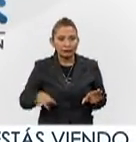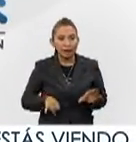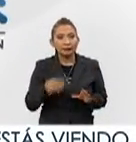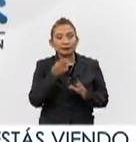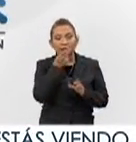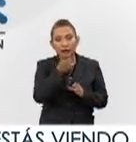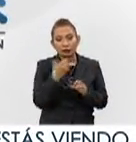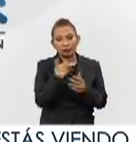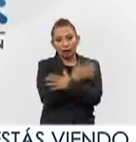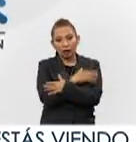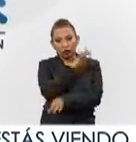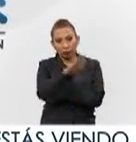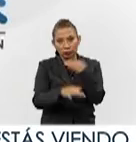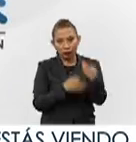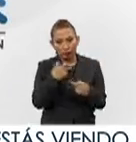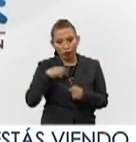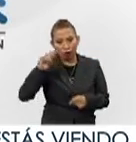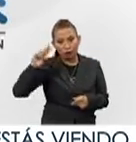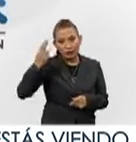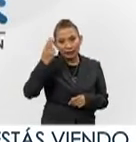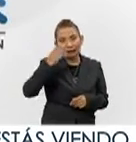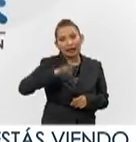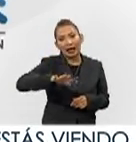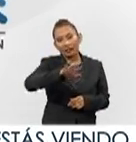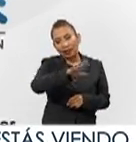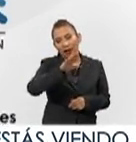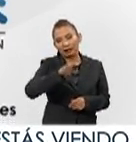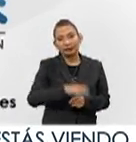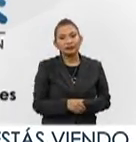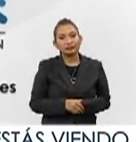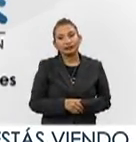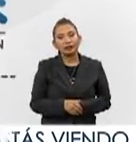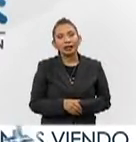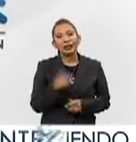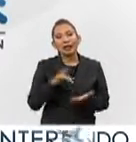nos comentas. Un fuerte abrazo a toda la comunidad universitaria, por supuesto, de la UNAM.